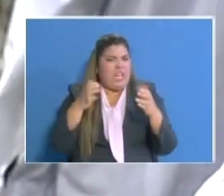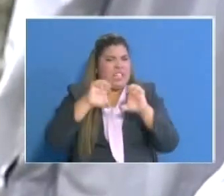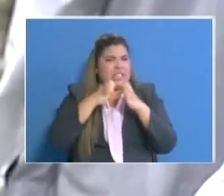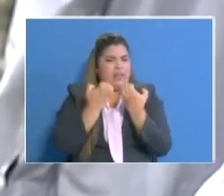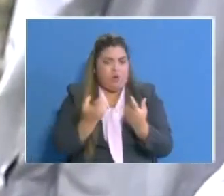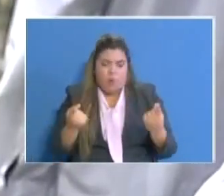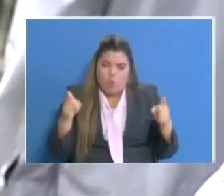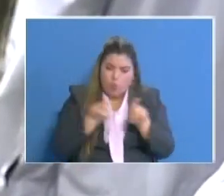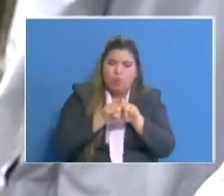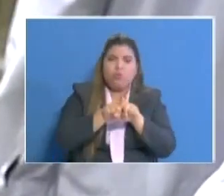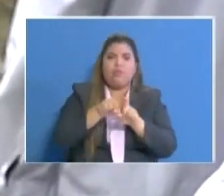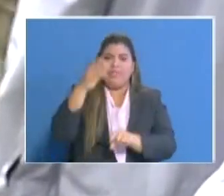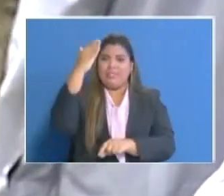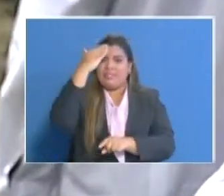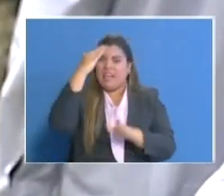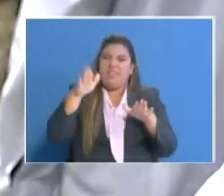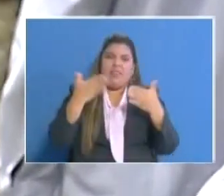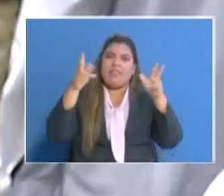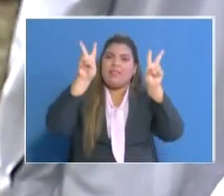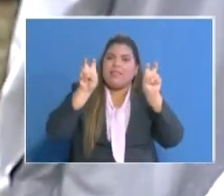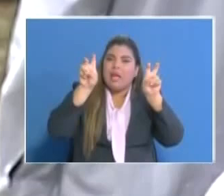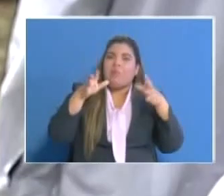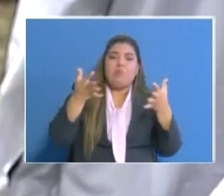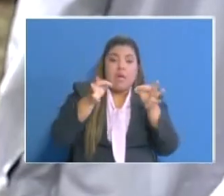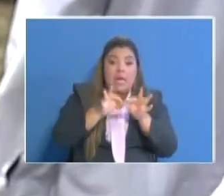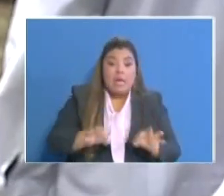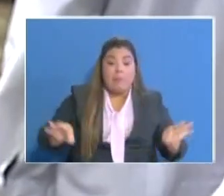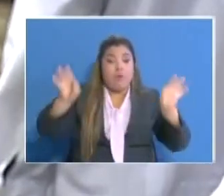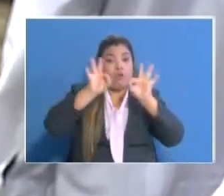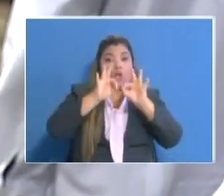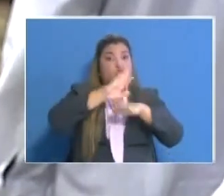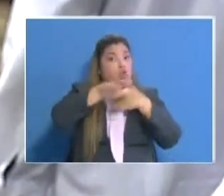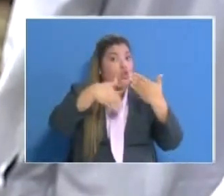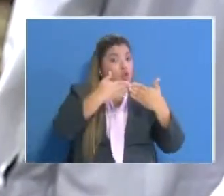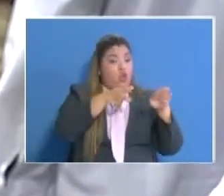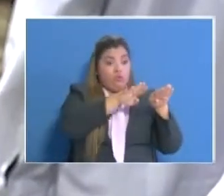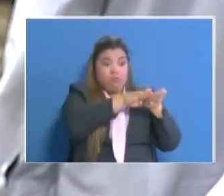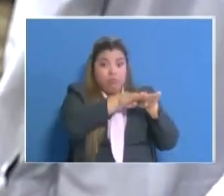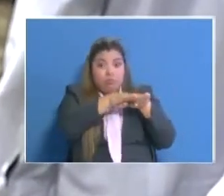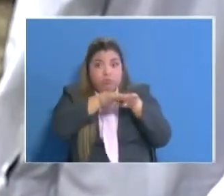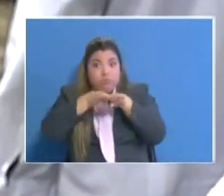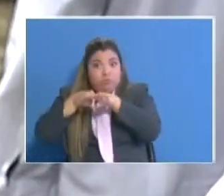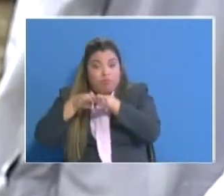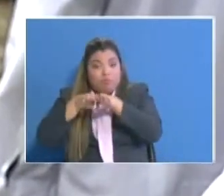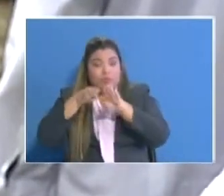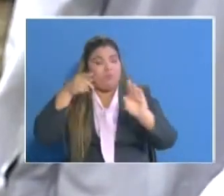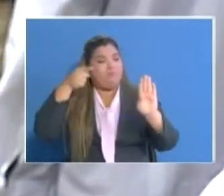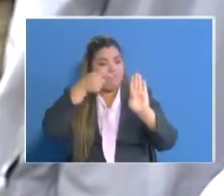saben la importancia de estar todos alineados con un objetivo y un propósito.